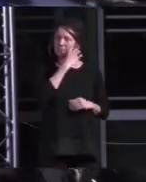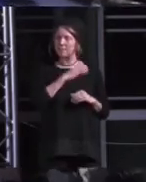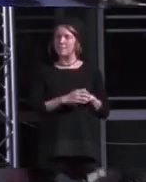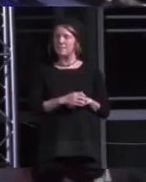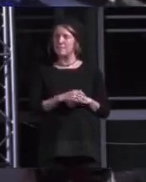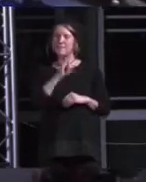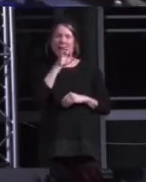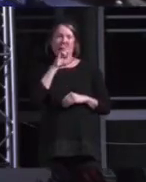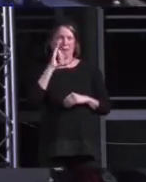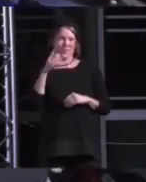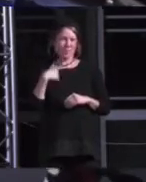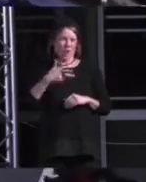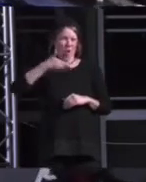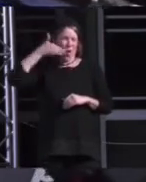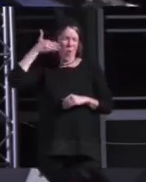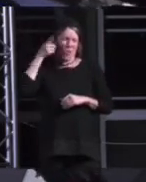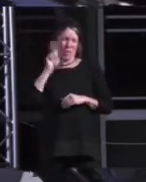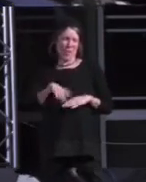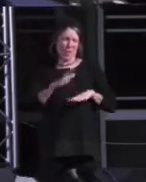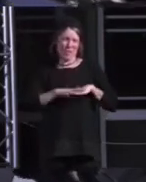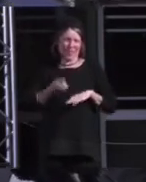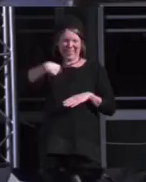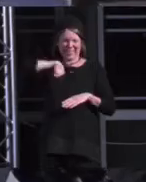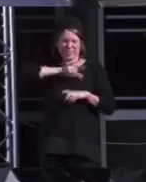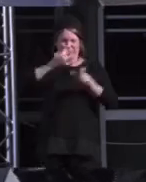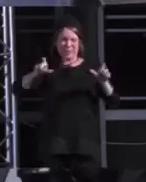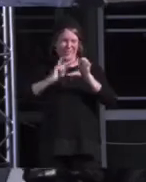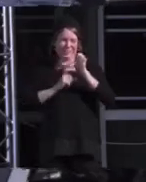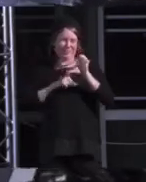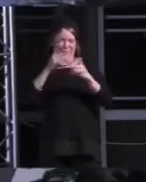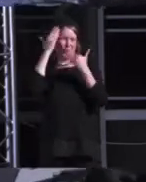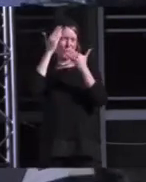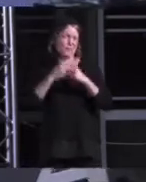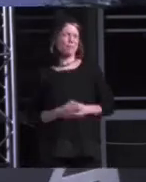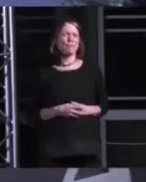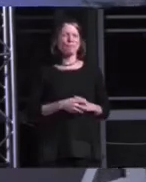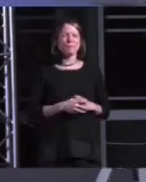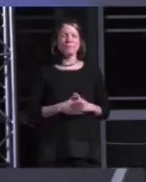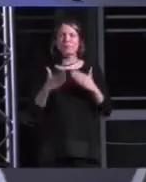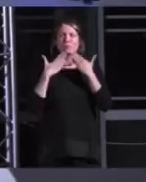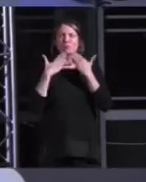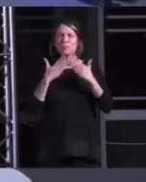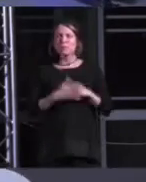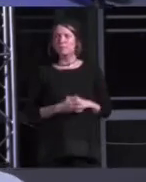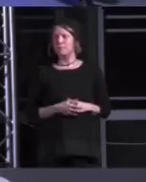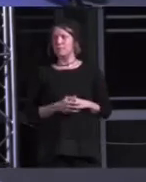Javier, eres un orgullo también para todos los extremeños. Enhorabuena. Muchas gracias.